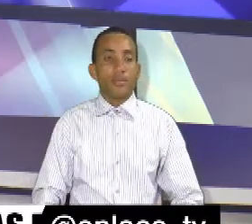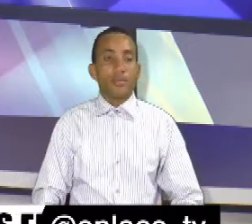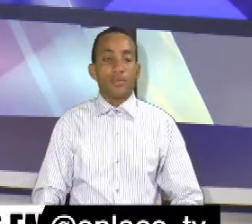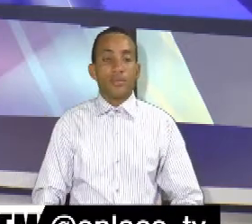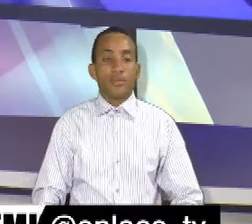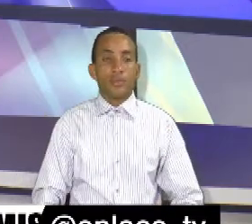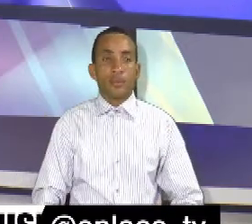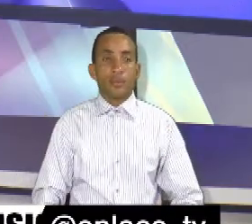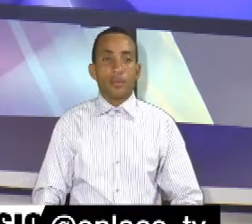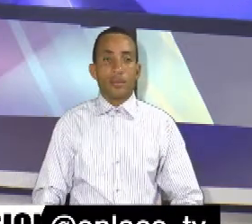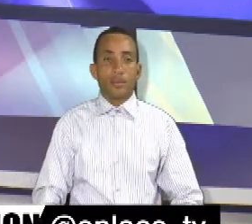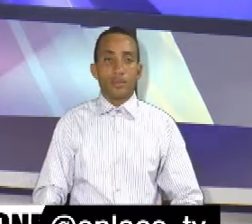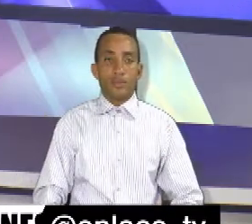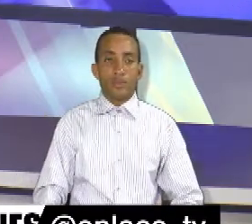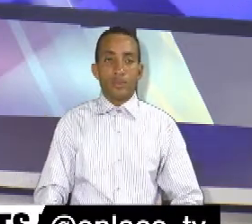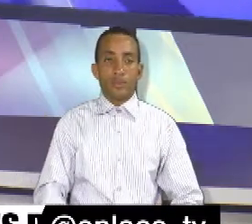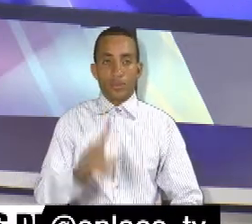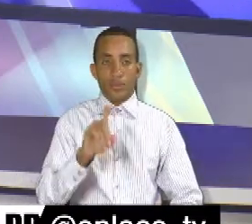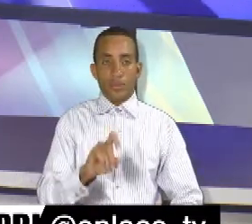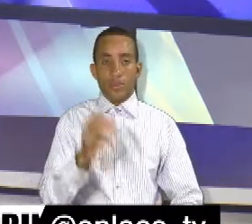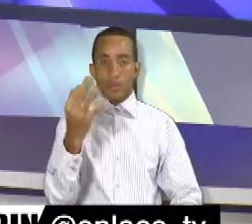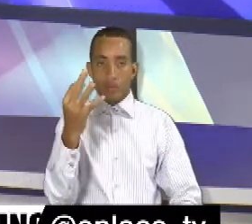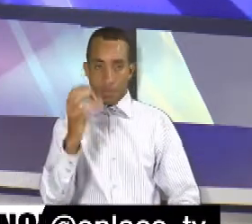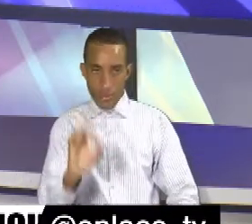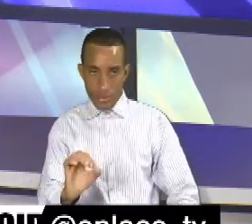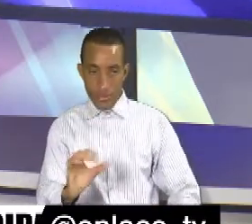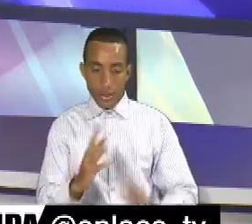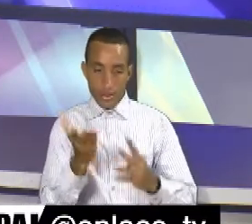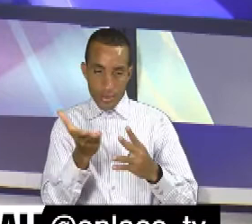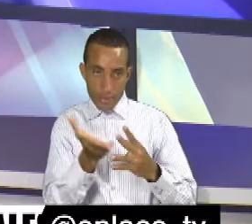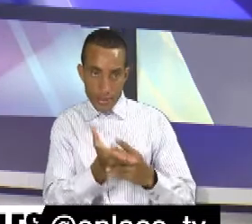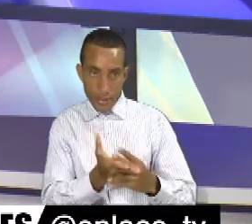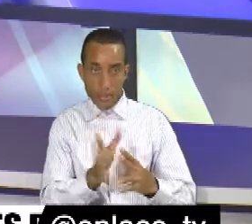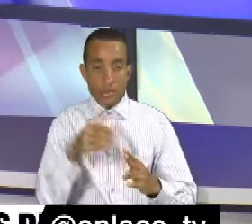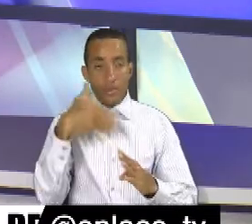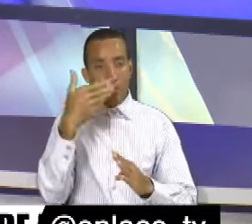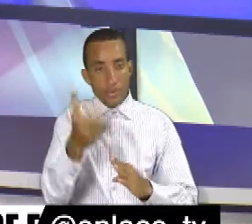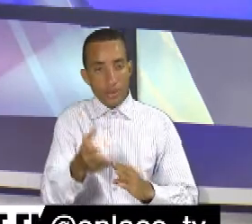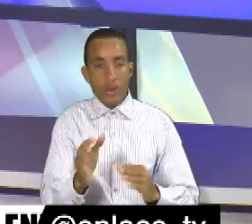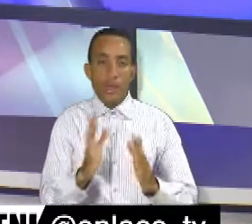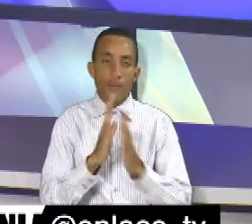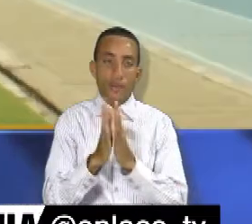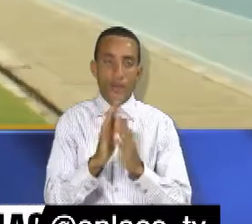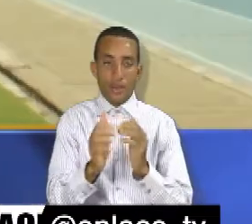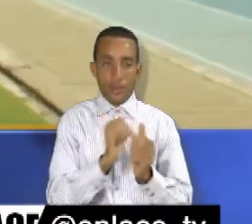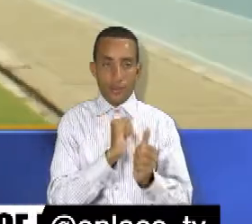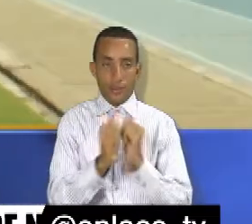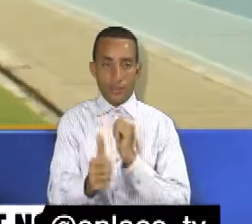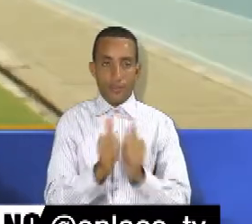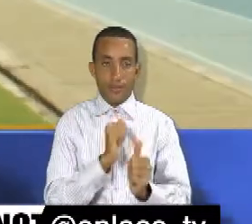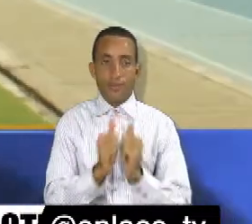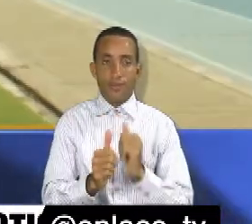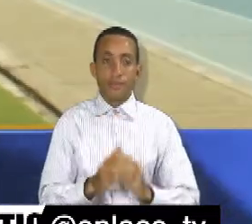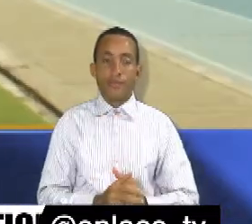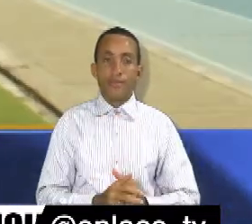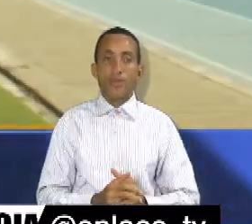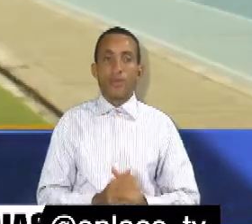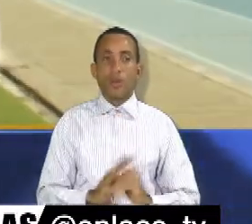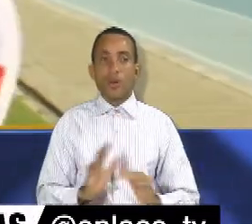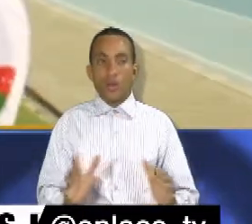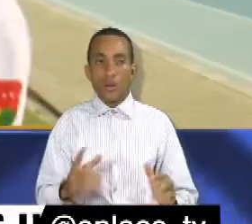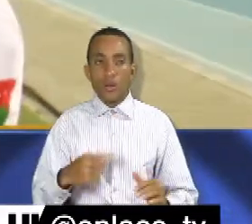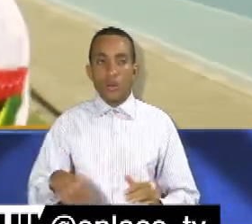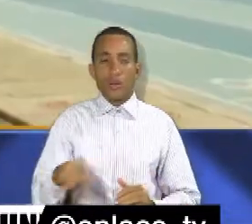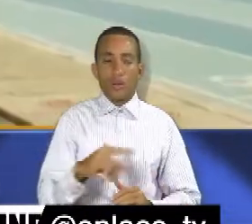6:30 minutos de la tarde, hacemos una segunda pausa aquí en Enlace Noticias. Al regresar en la información deportiva, les estaremos hablando sobre la actuación